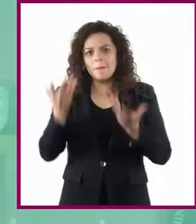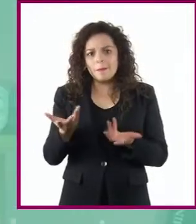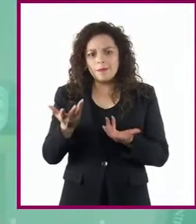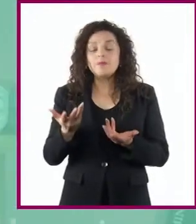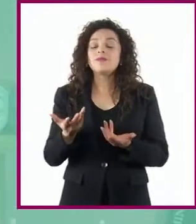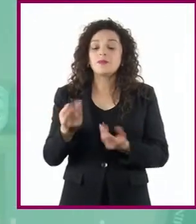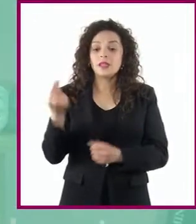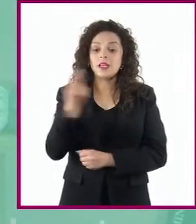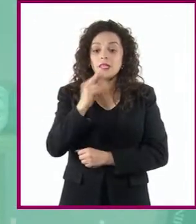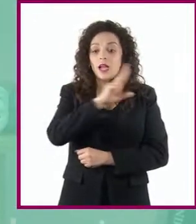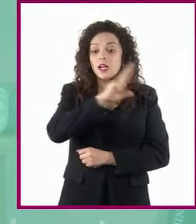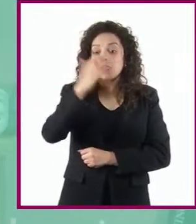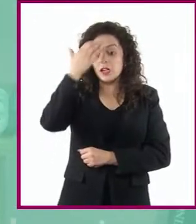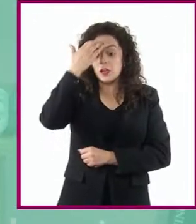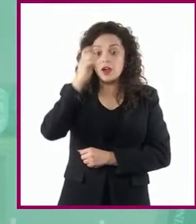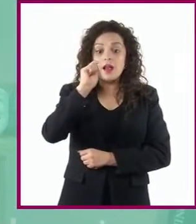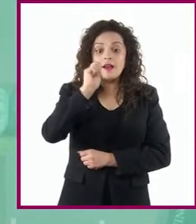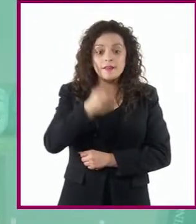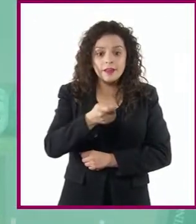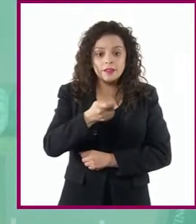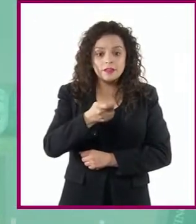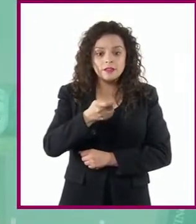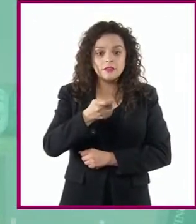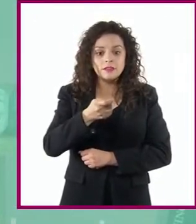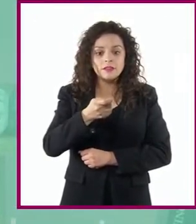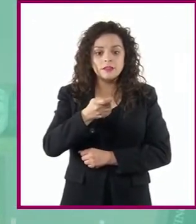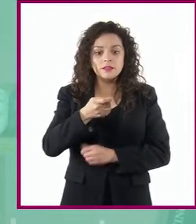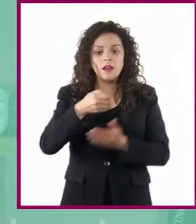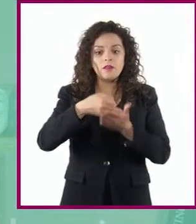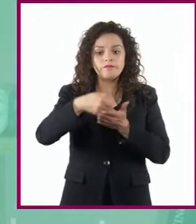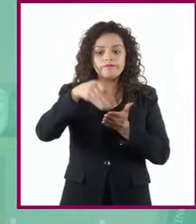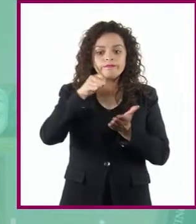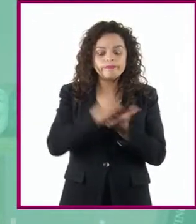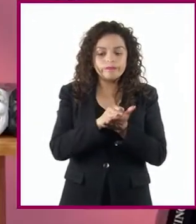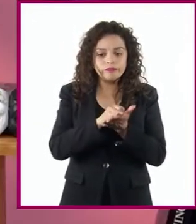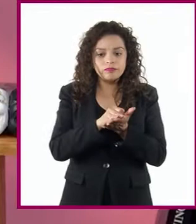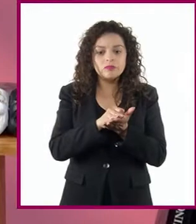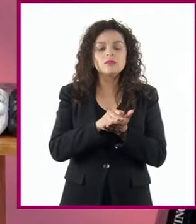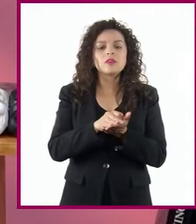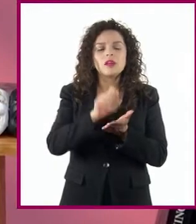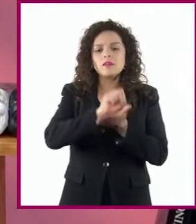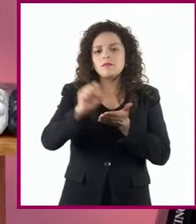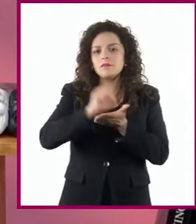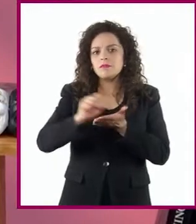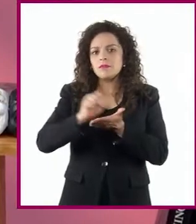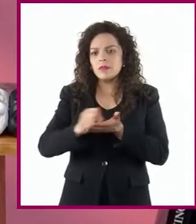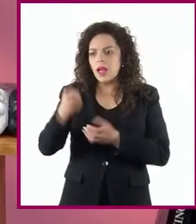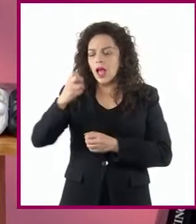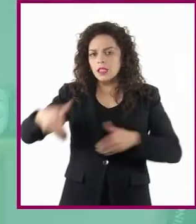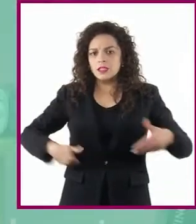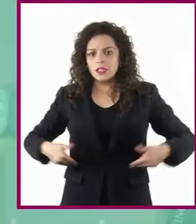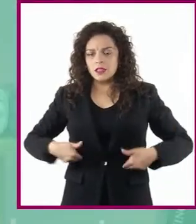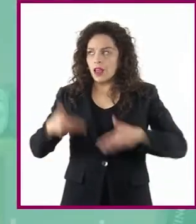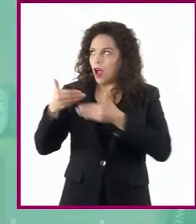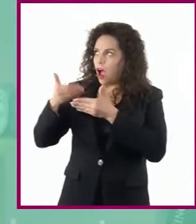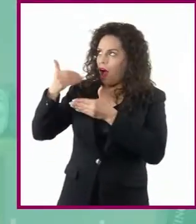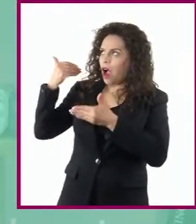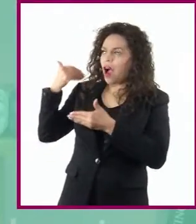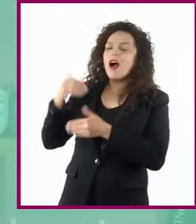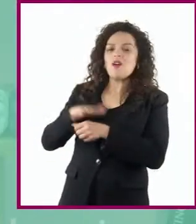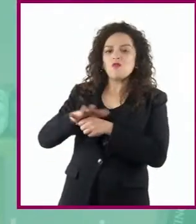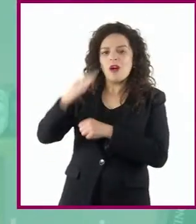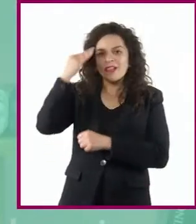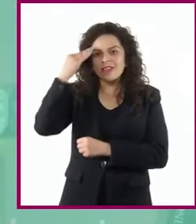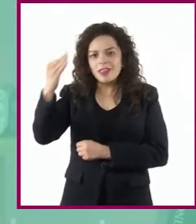algunos de los valores de la época en que fue escrita la obra leída. Y nuestro propósito, analizar el